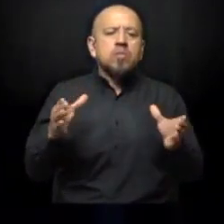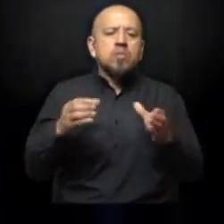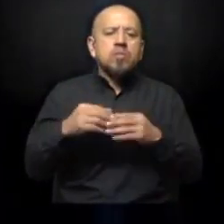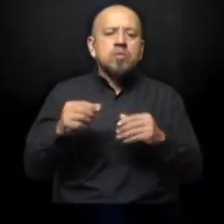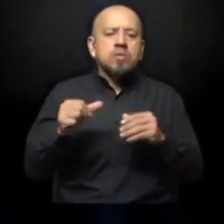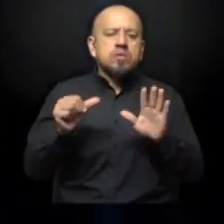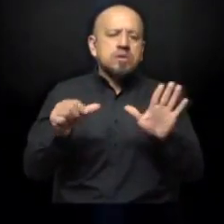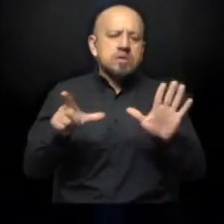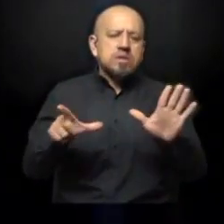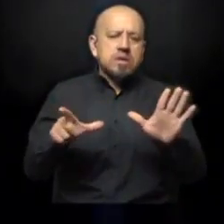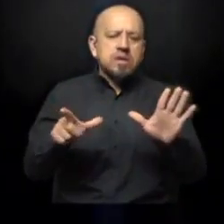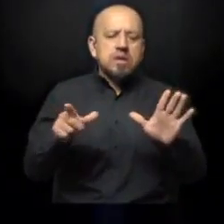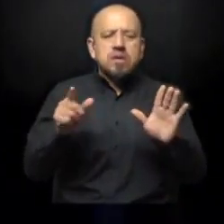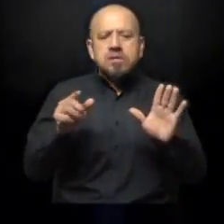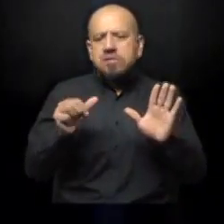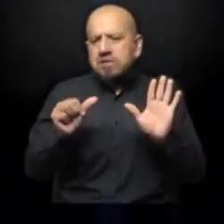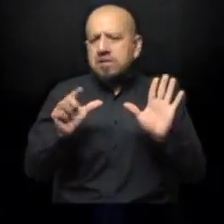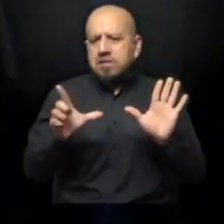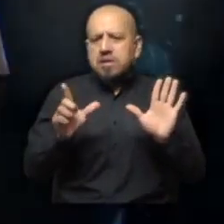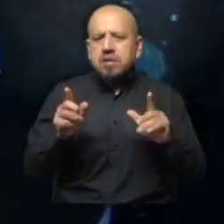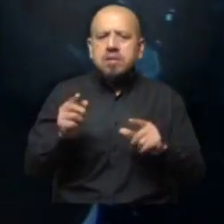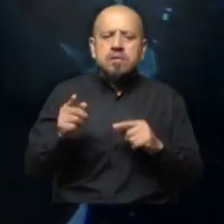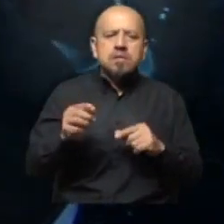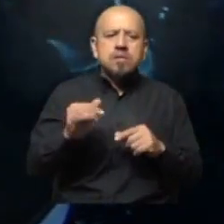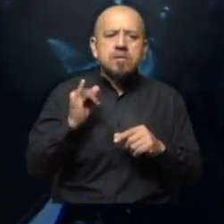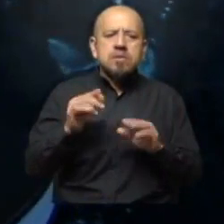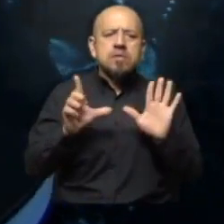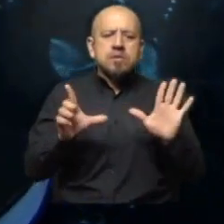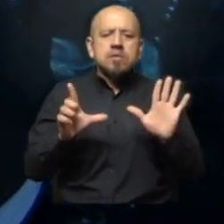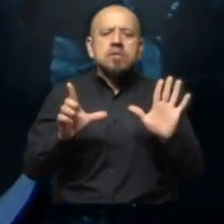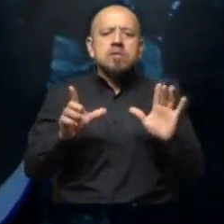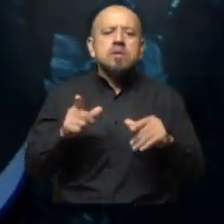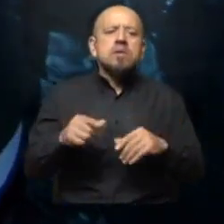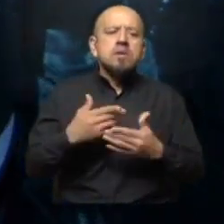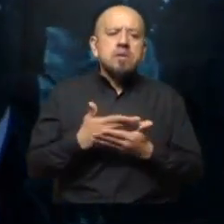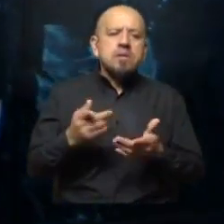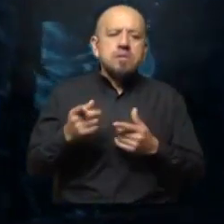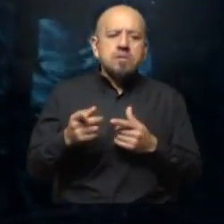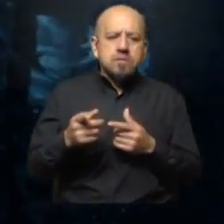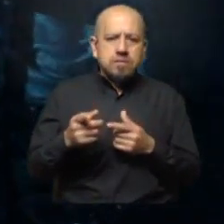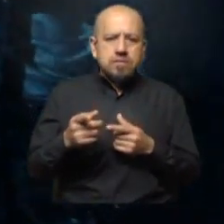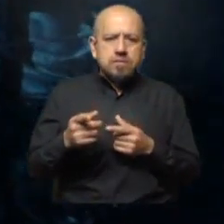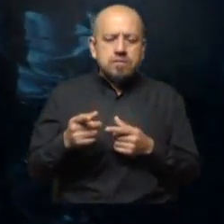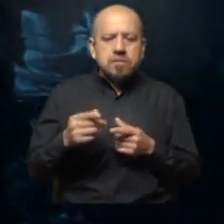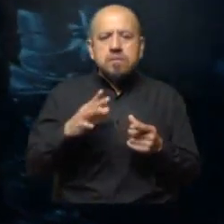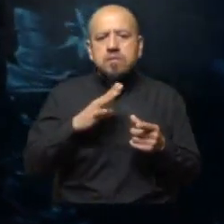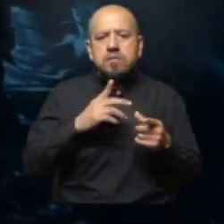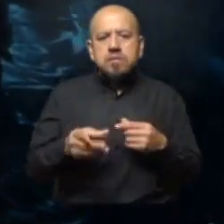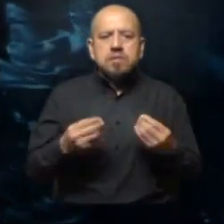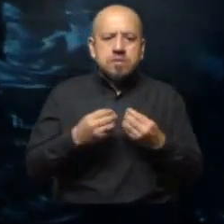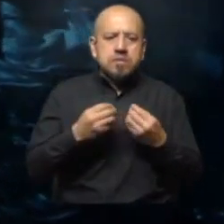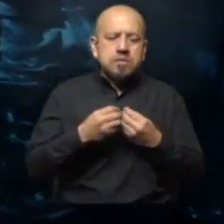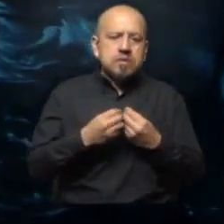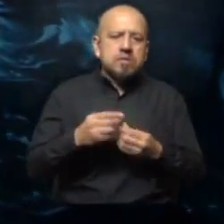67 estaba también 7 en escenas y después hay un montón de gente que